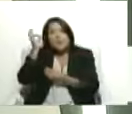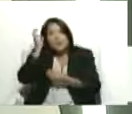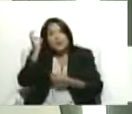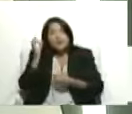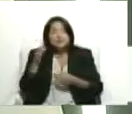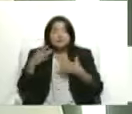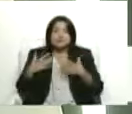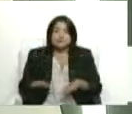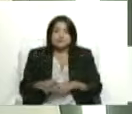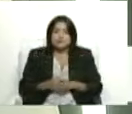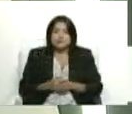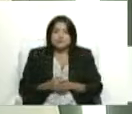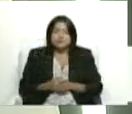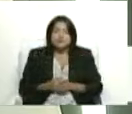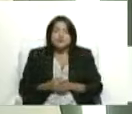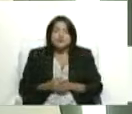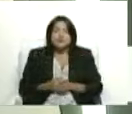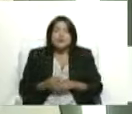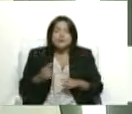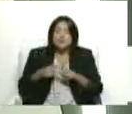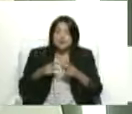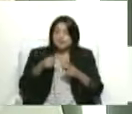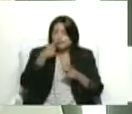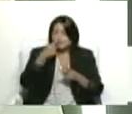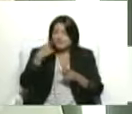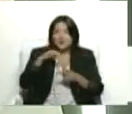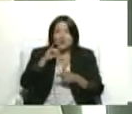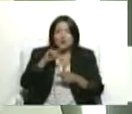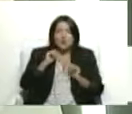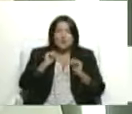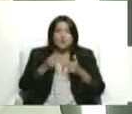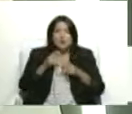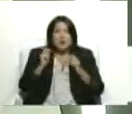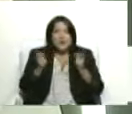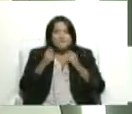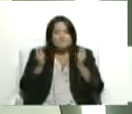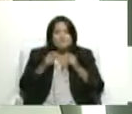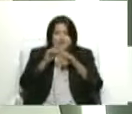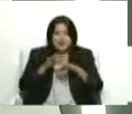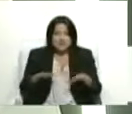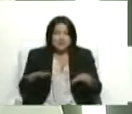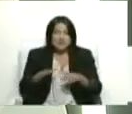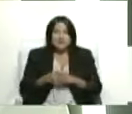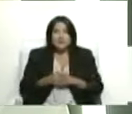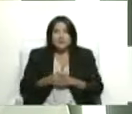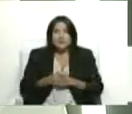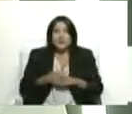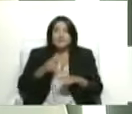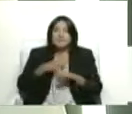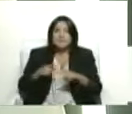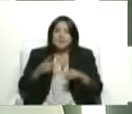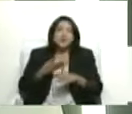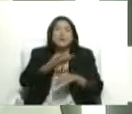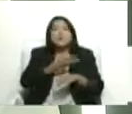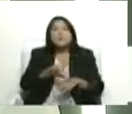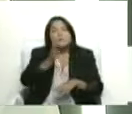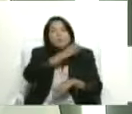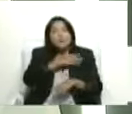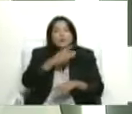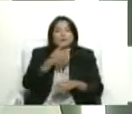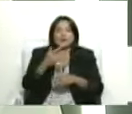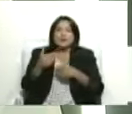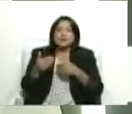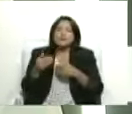la región. Y otro, el pasado lunes inició la campaña, pero también con esto arreció los ataques internacionales